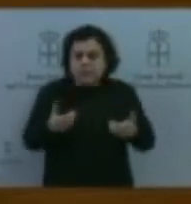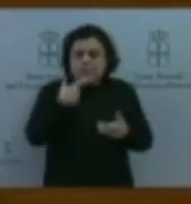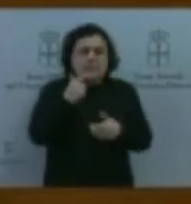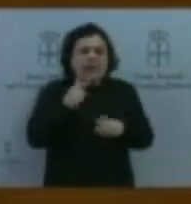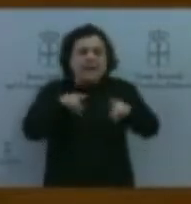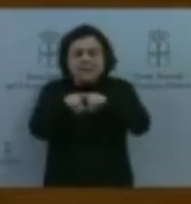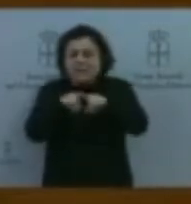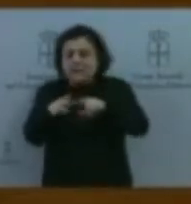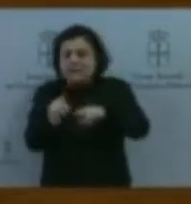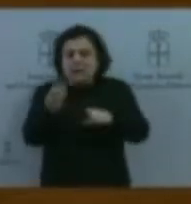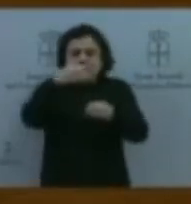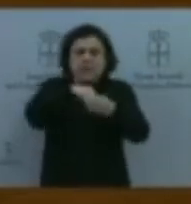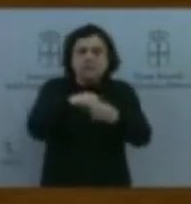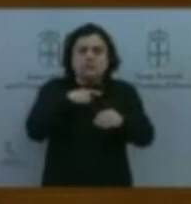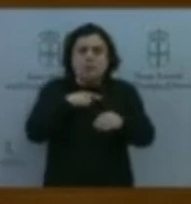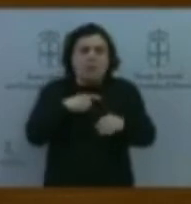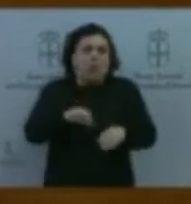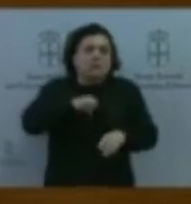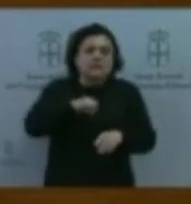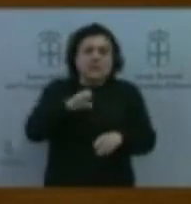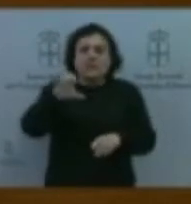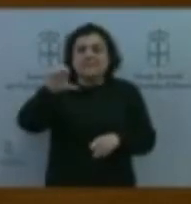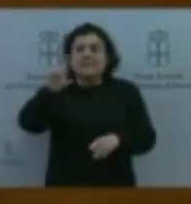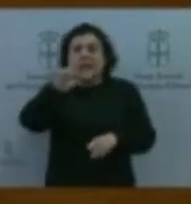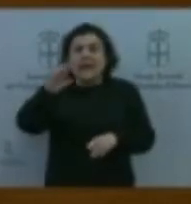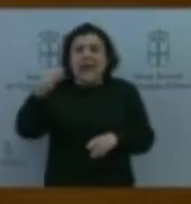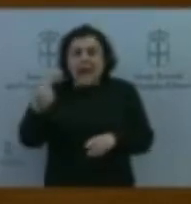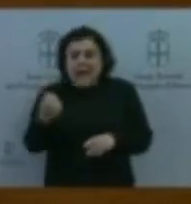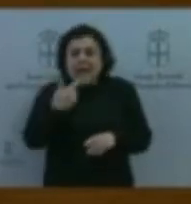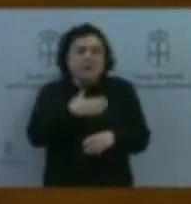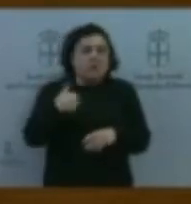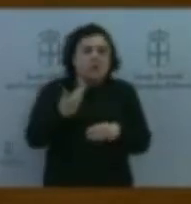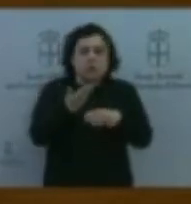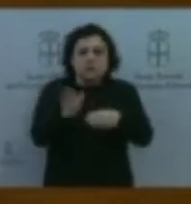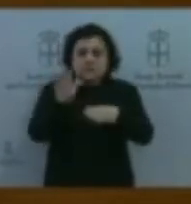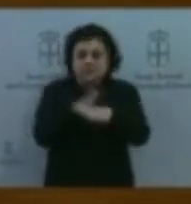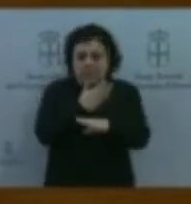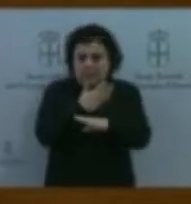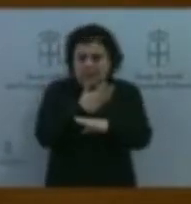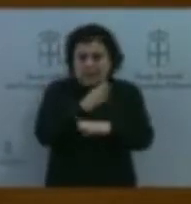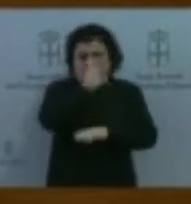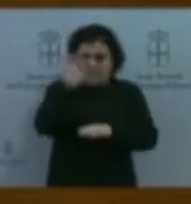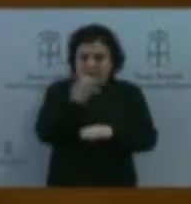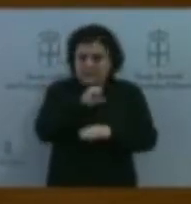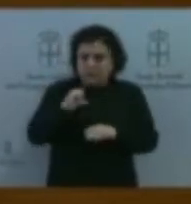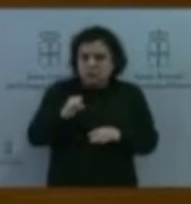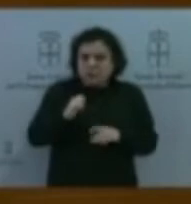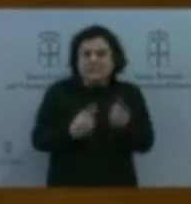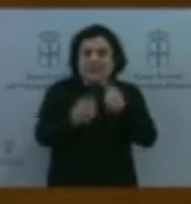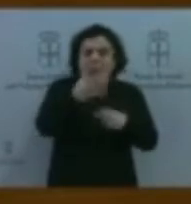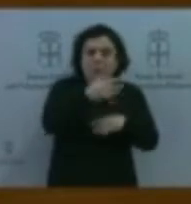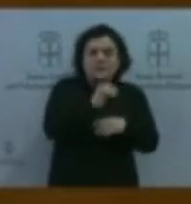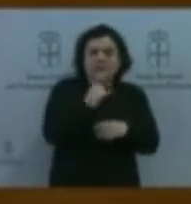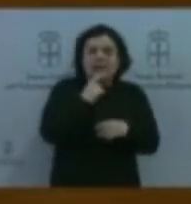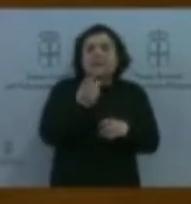Y aquí quiero separar, no es la misma situación en todas las comunidades autónomas, no quiero poner al mismo lugar. Ha habido comunidades que han privatizado, han emprendido otro modelo que